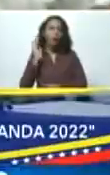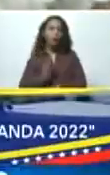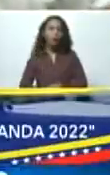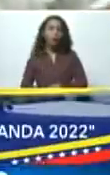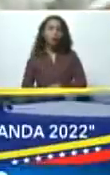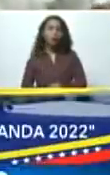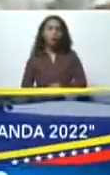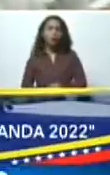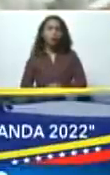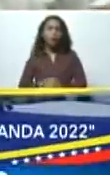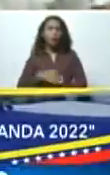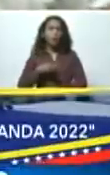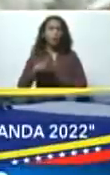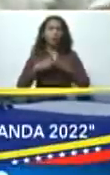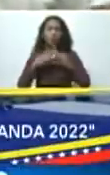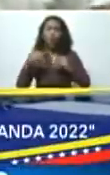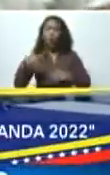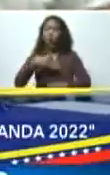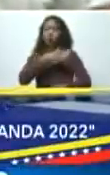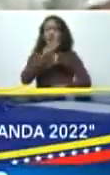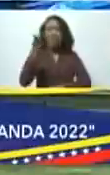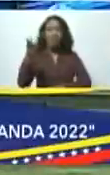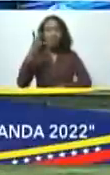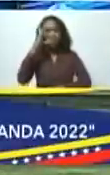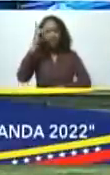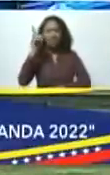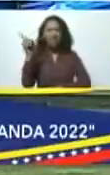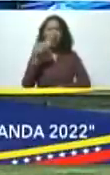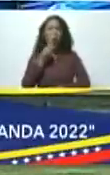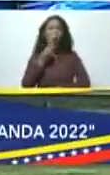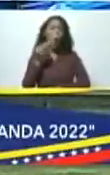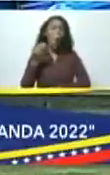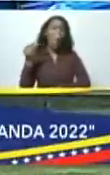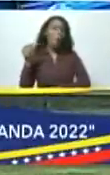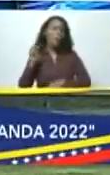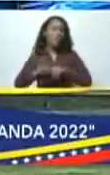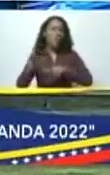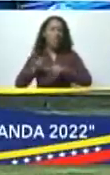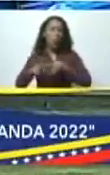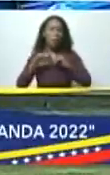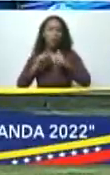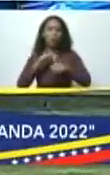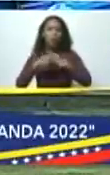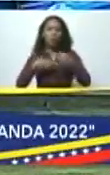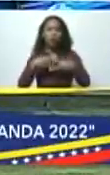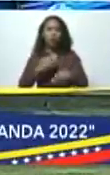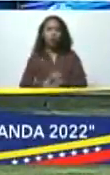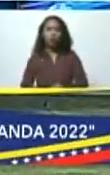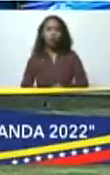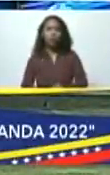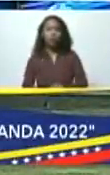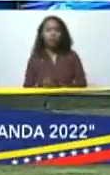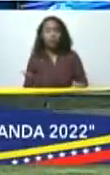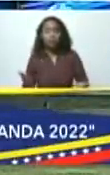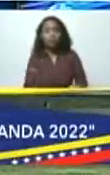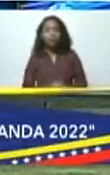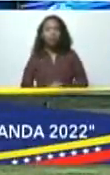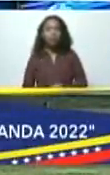Y todos ustedes, Delcy, eran muchachitos y muchachitas cuando empezó la revolución.